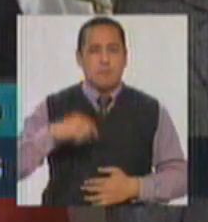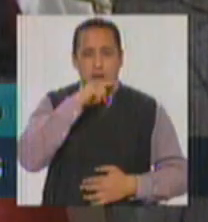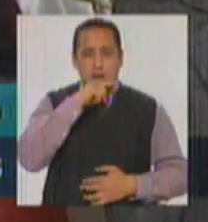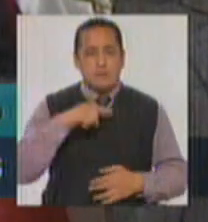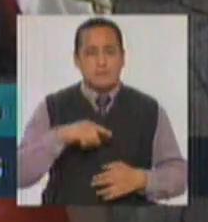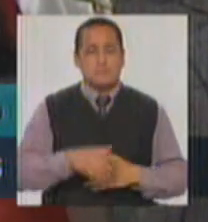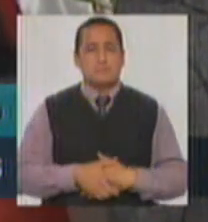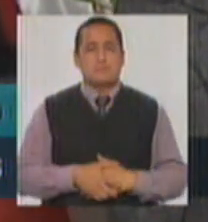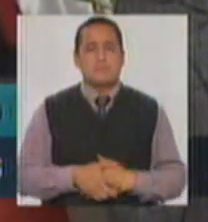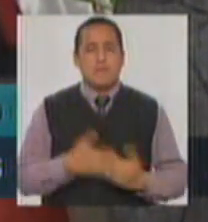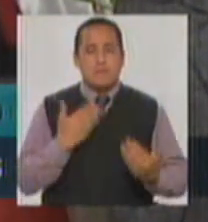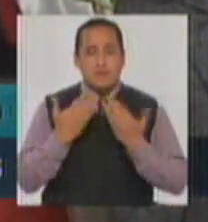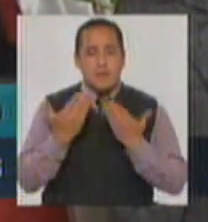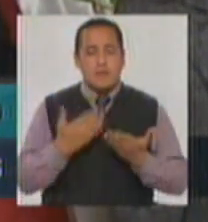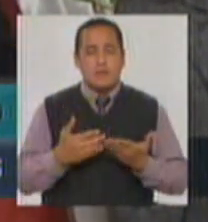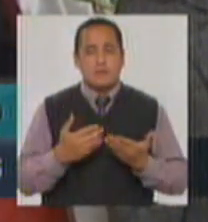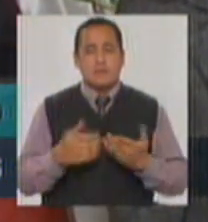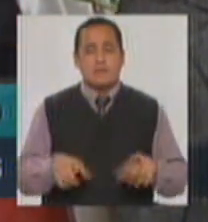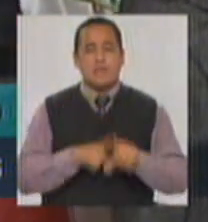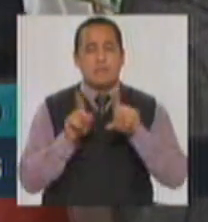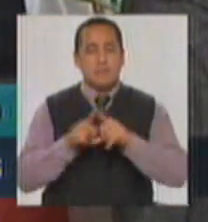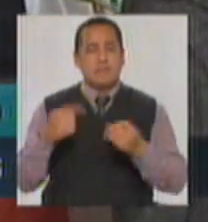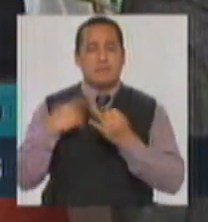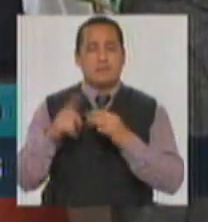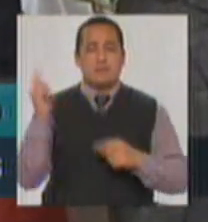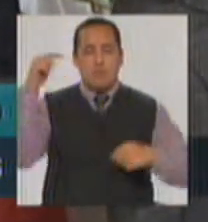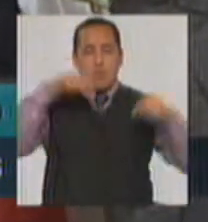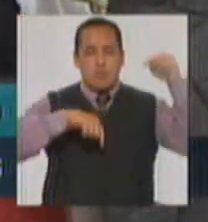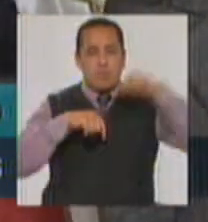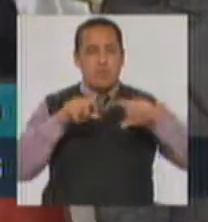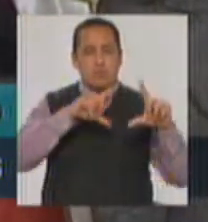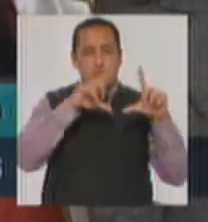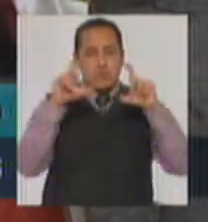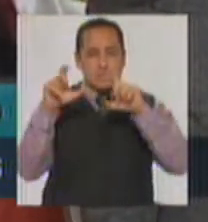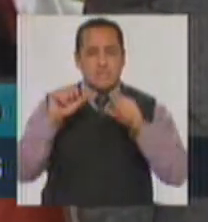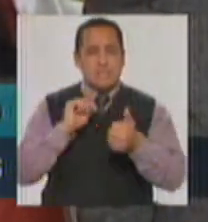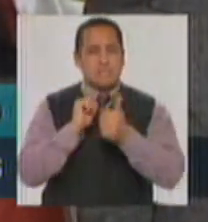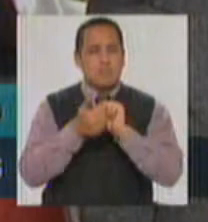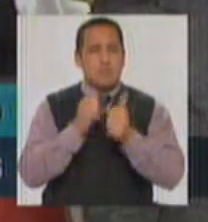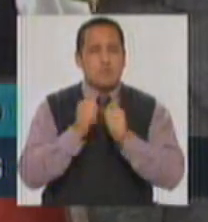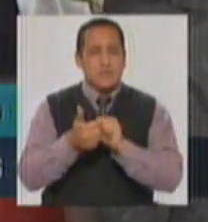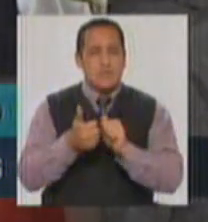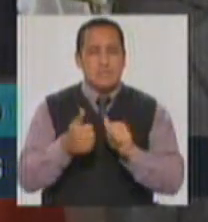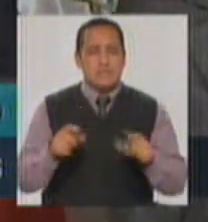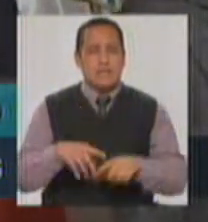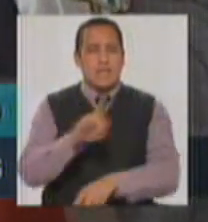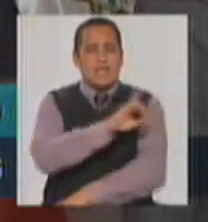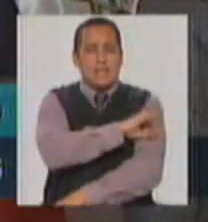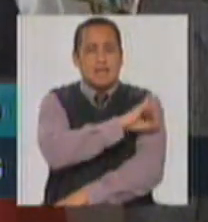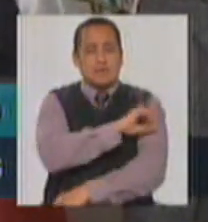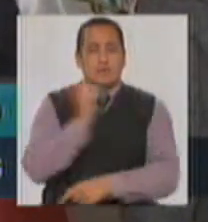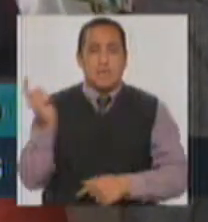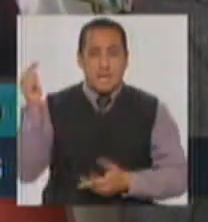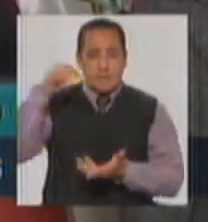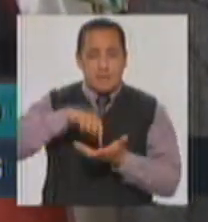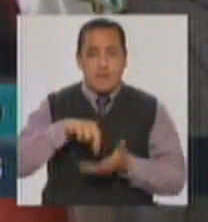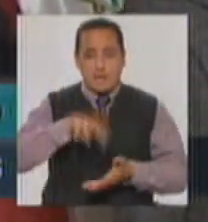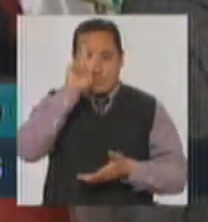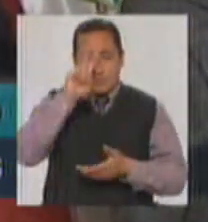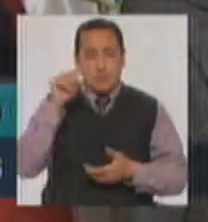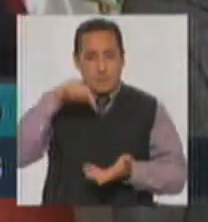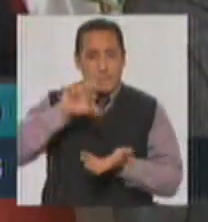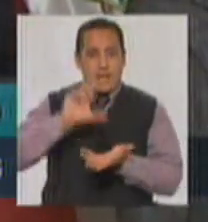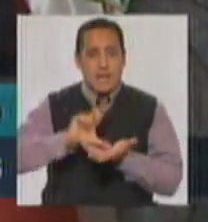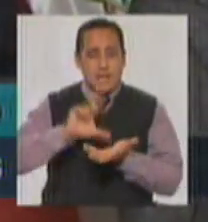tal manera que los turistas, los deportistas, las delegaciones que vengan al Perú y que vengan a